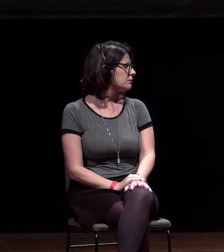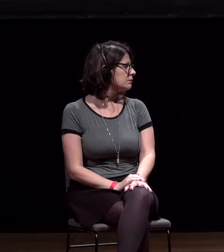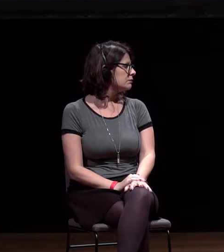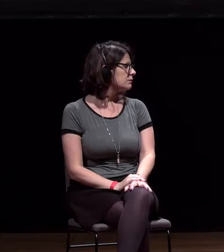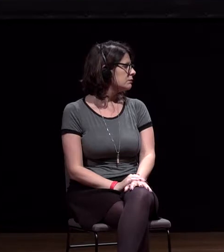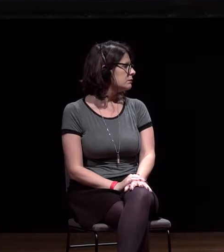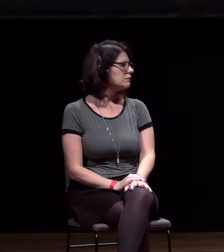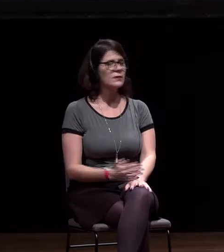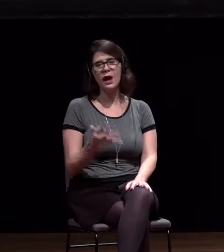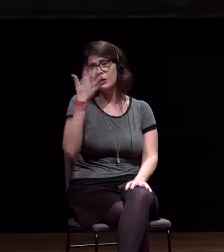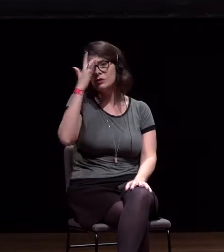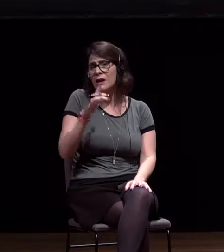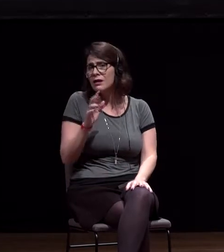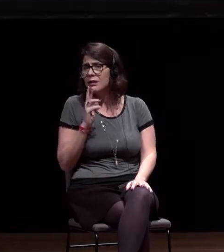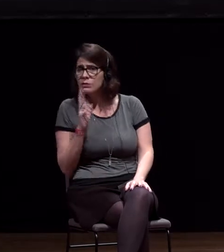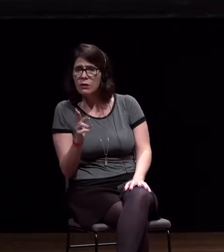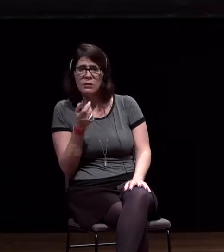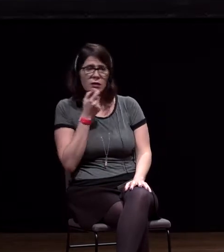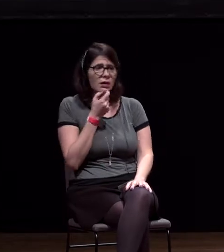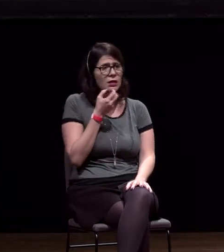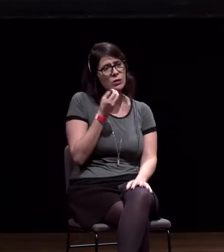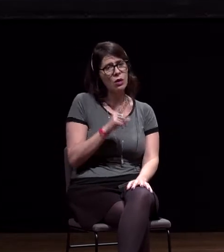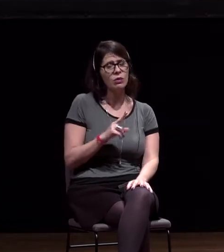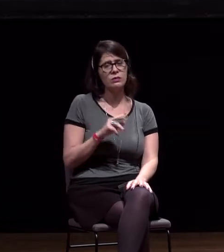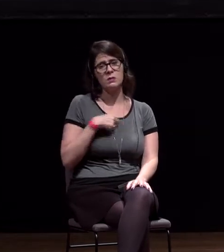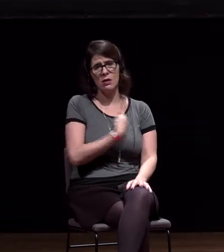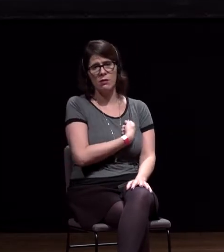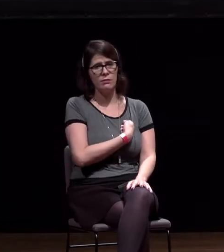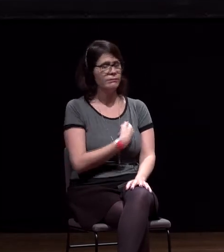mejor en inglés. Yo no me he hecho un lío. Vale.